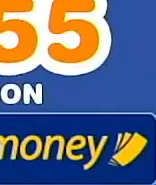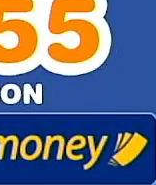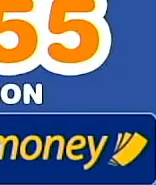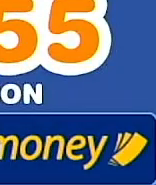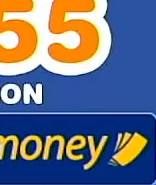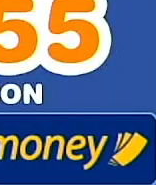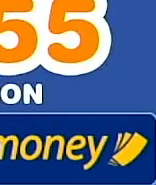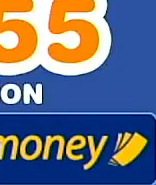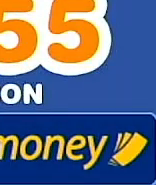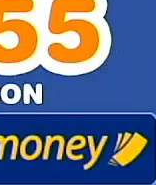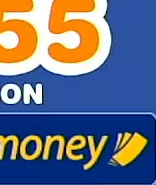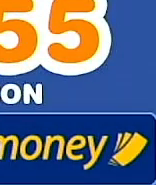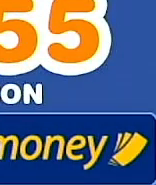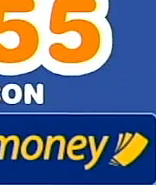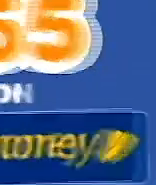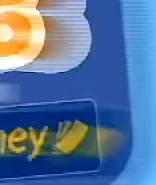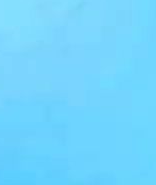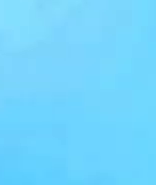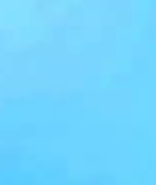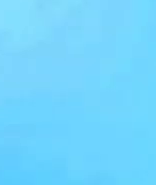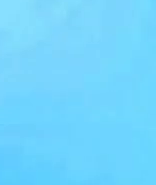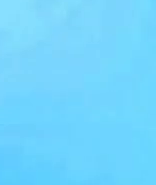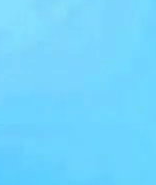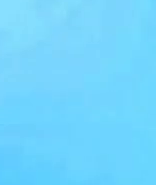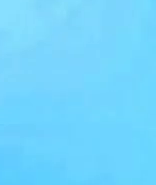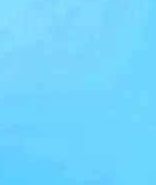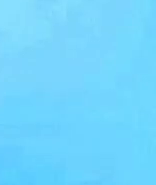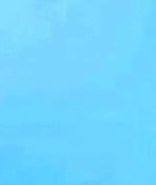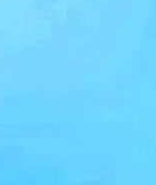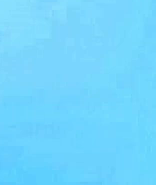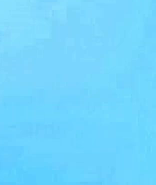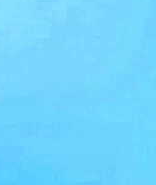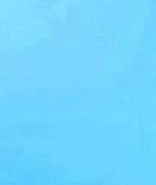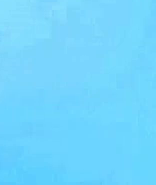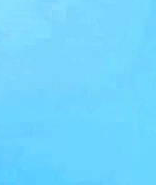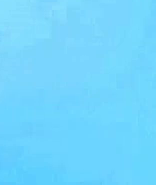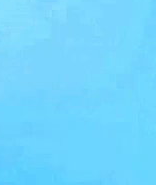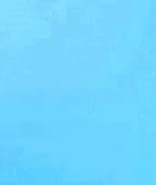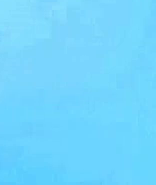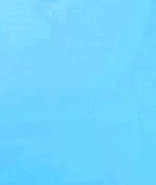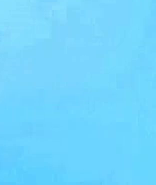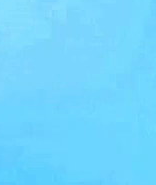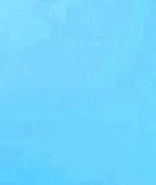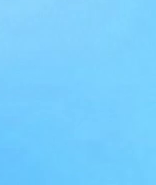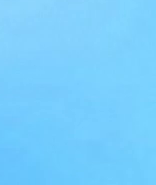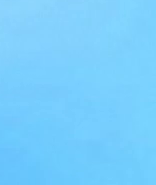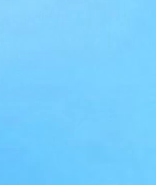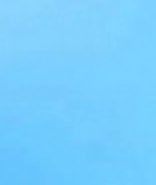Nos vemos en el próximo sorteo Loto. ¡Loto! ¡Te cambia la vida!